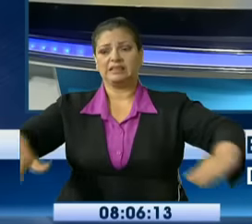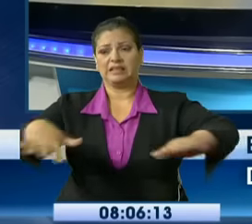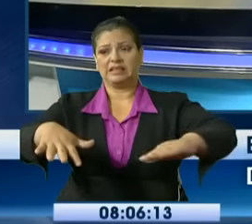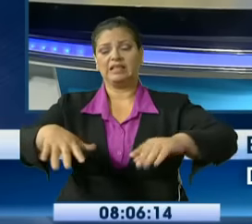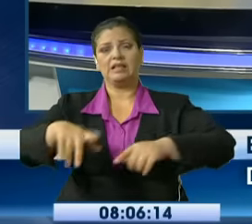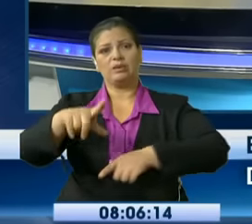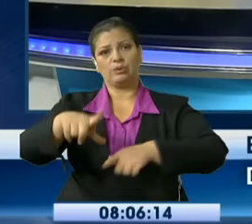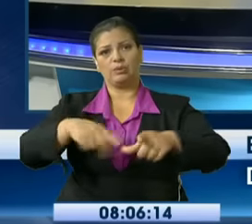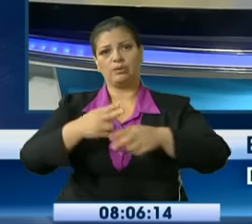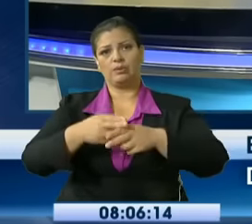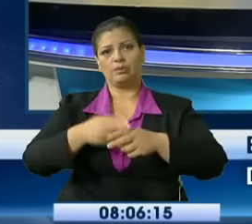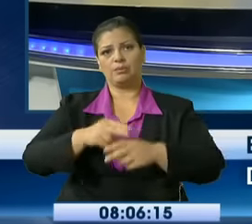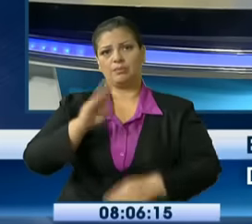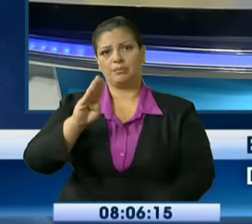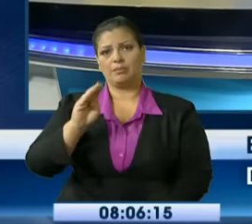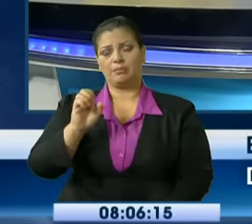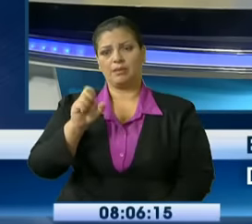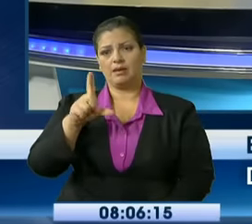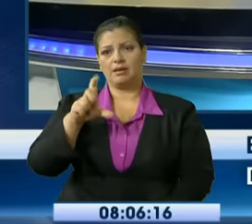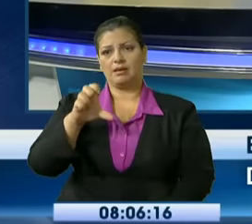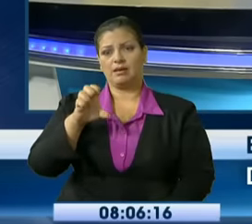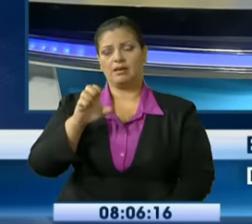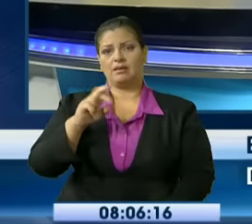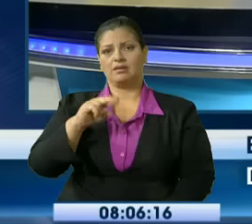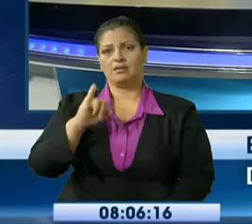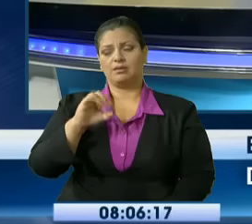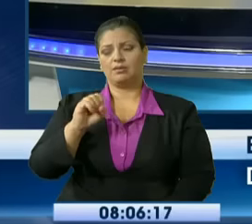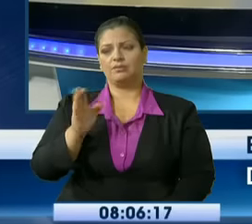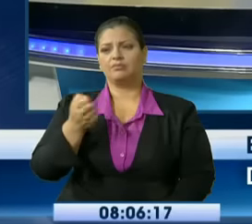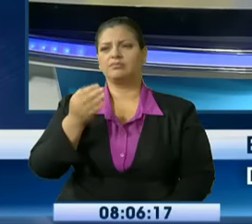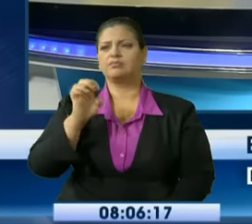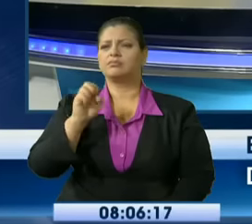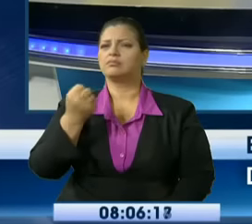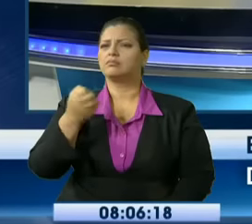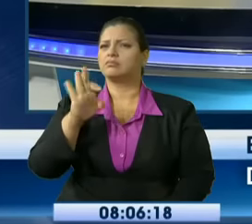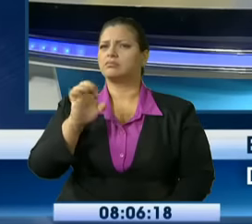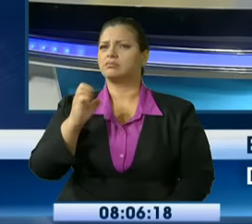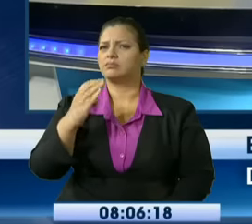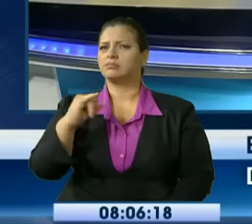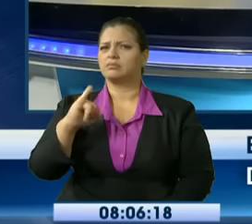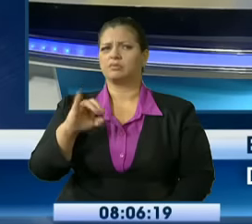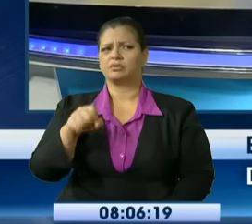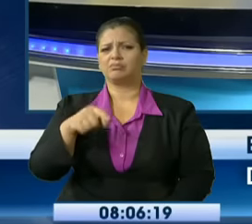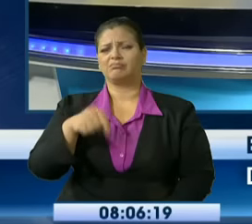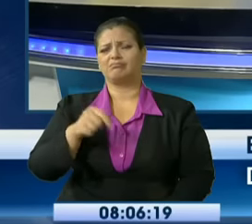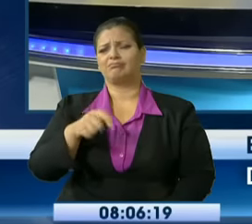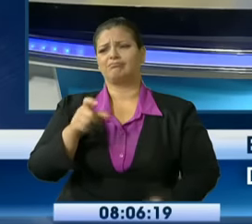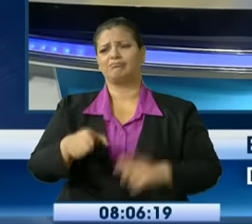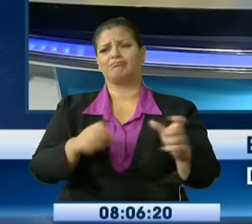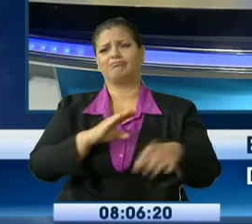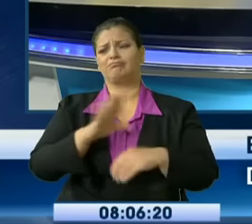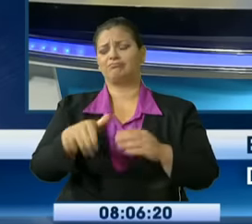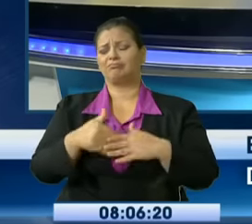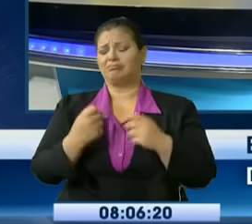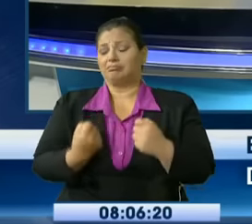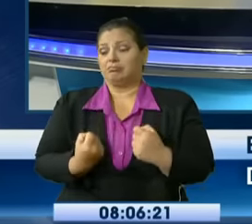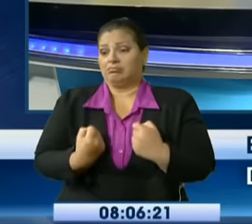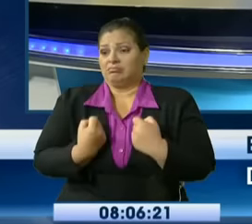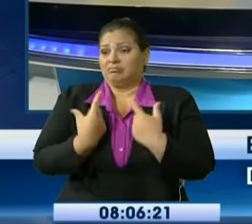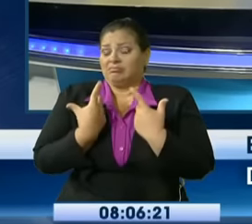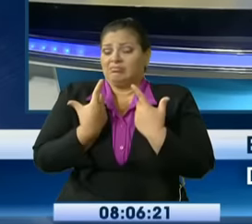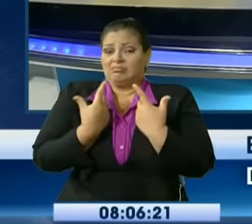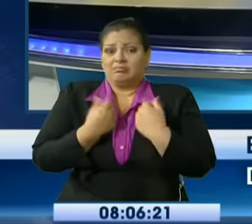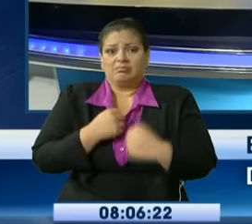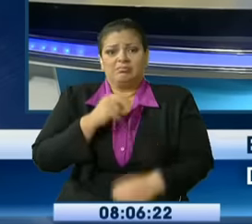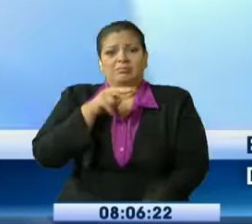Valerio Estacio. Acá las personas se encuentran todavía muy afectadas, impresionadas, impactadas, horrorizadas con el horrendo